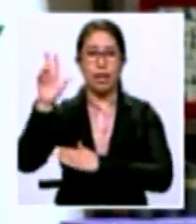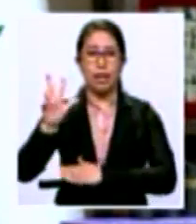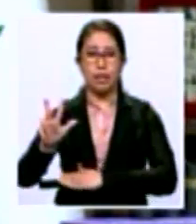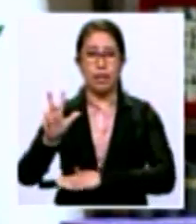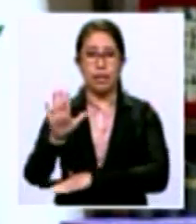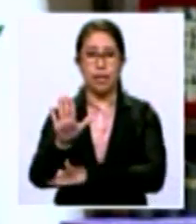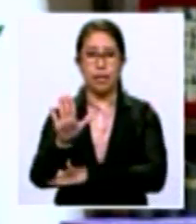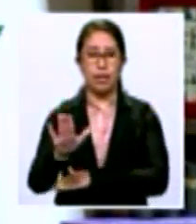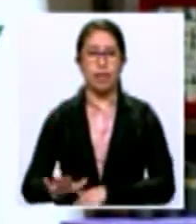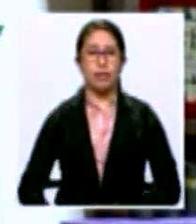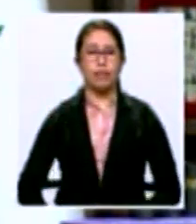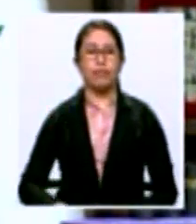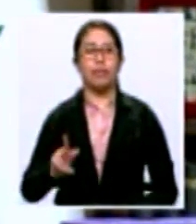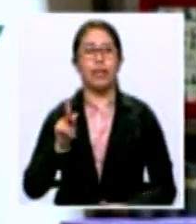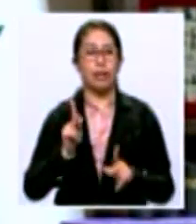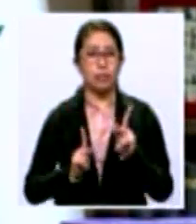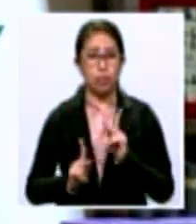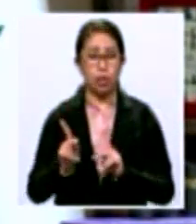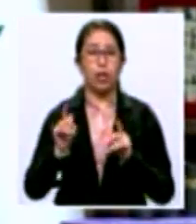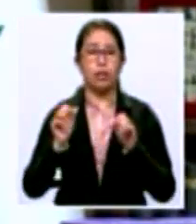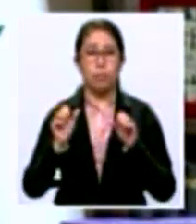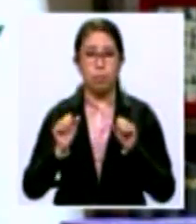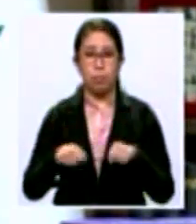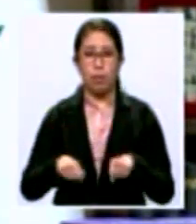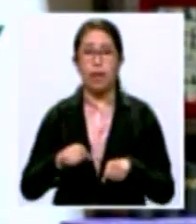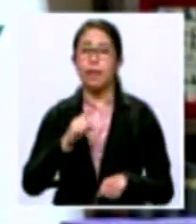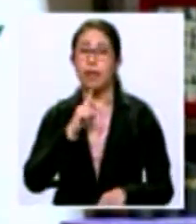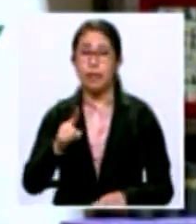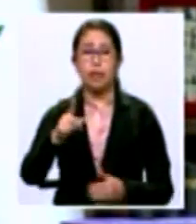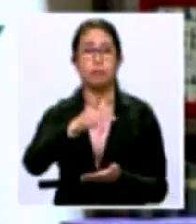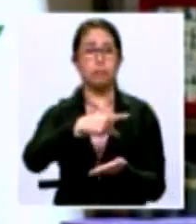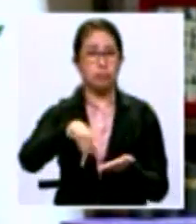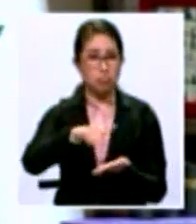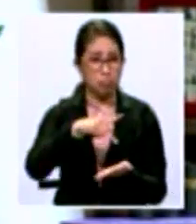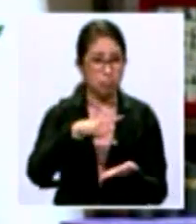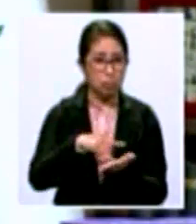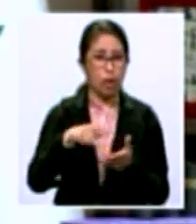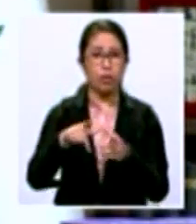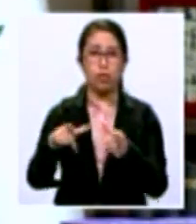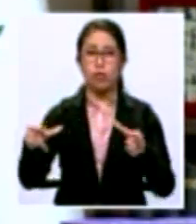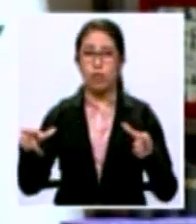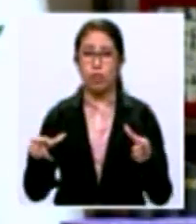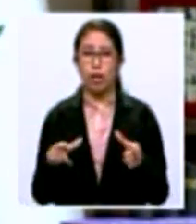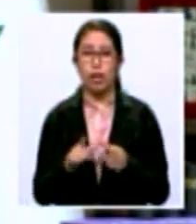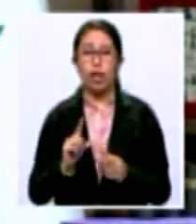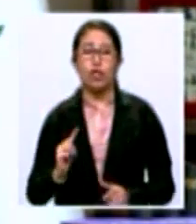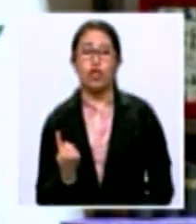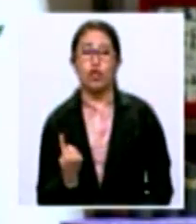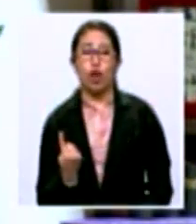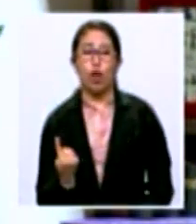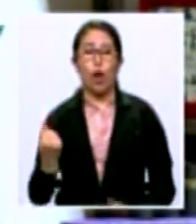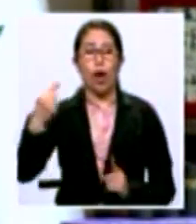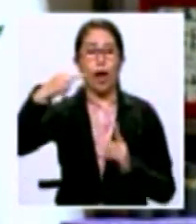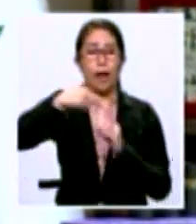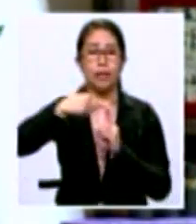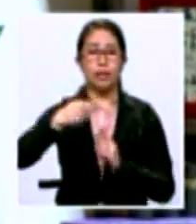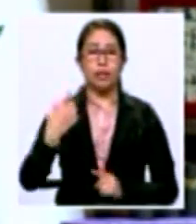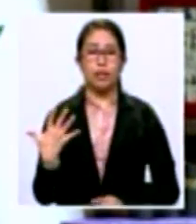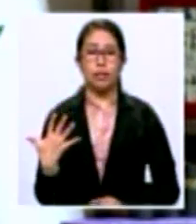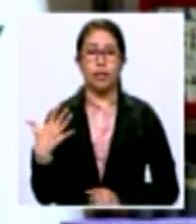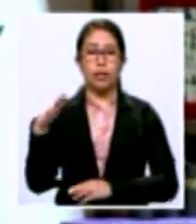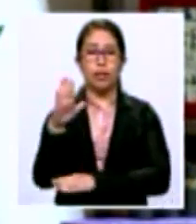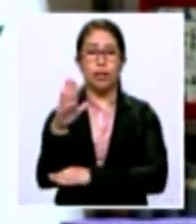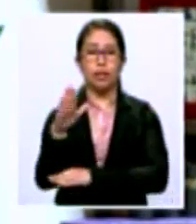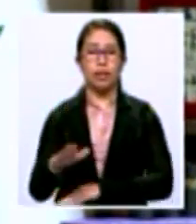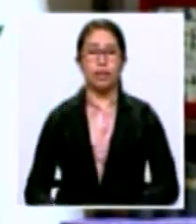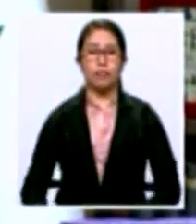tarde y la gente podrá estar en plazas o espacios públicos solo hasta las 5 de la tarde.